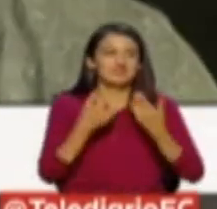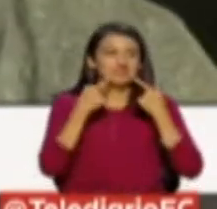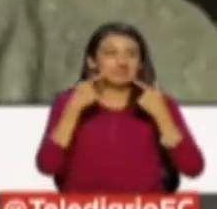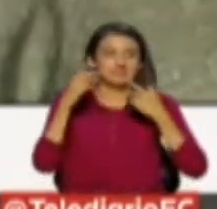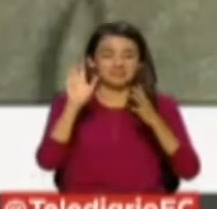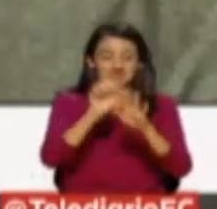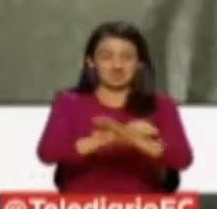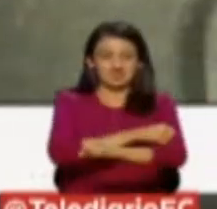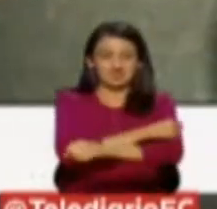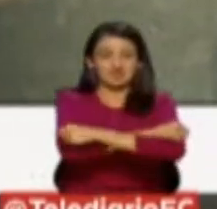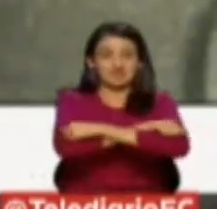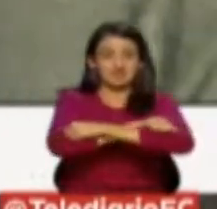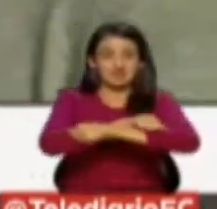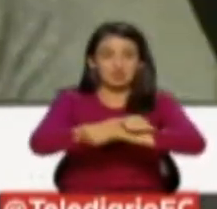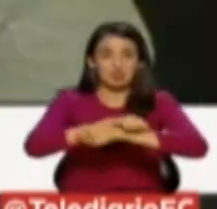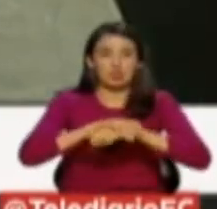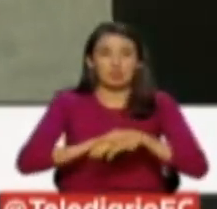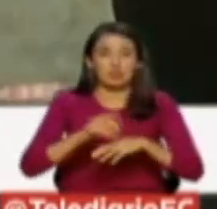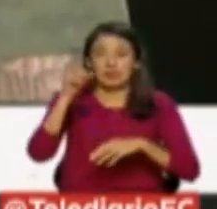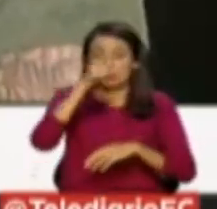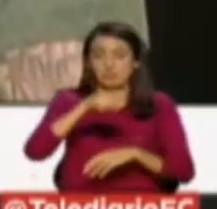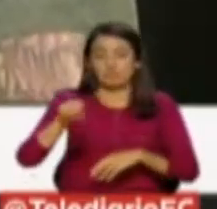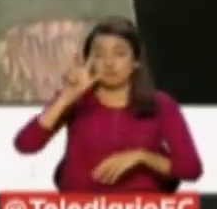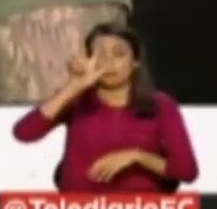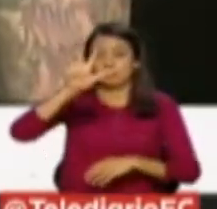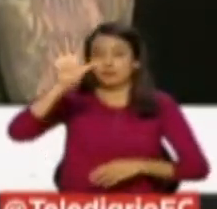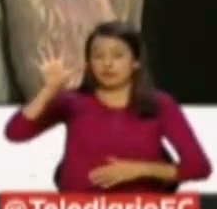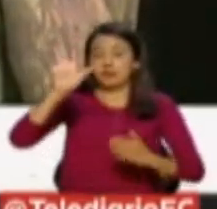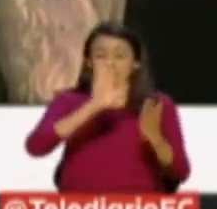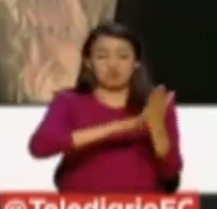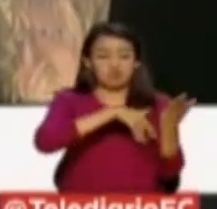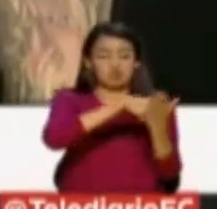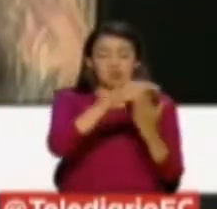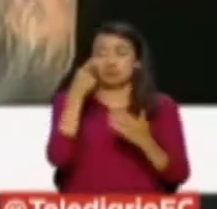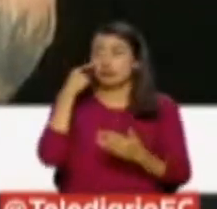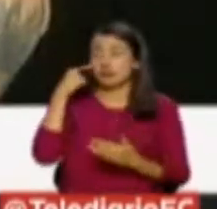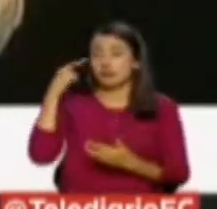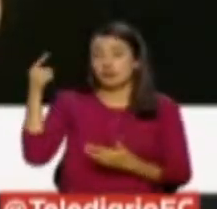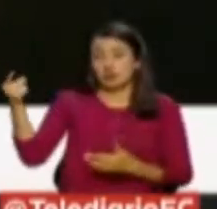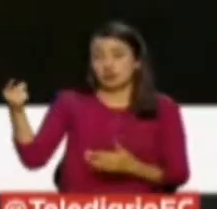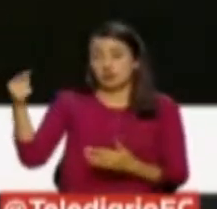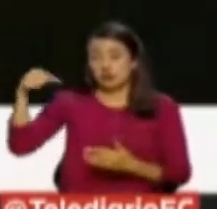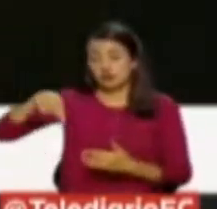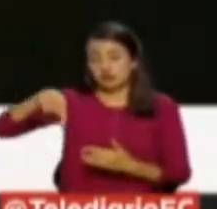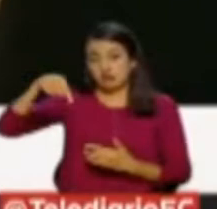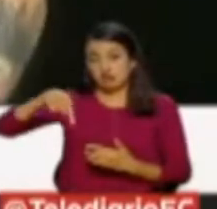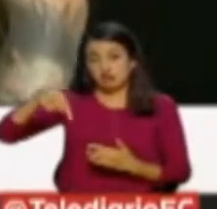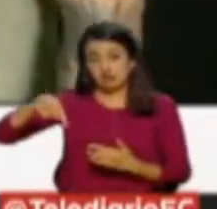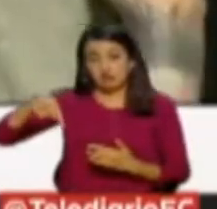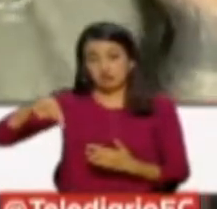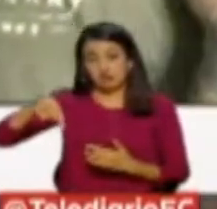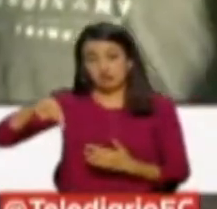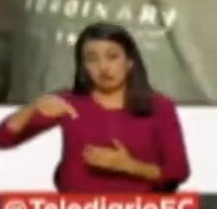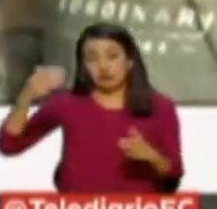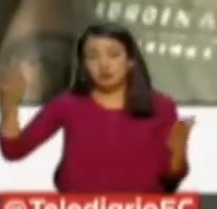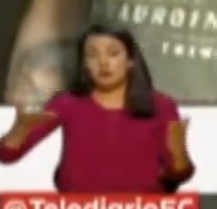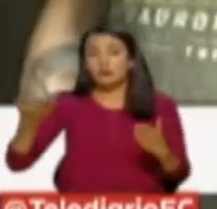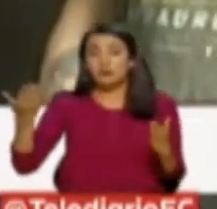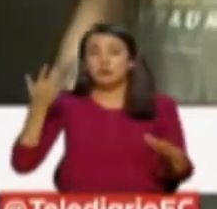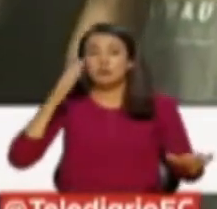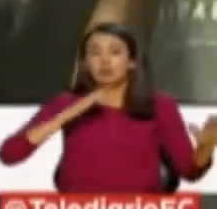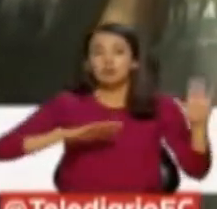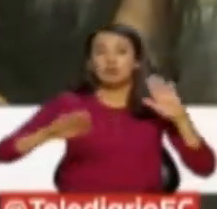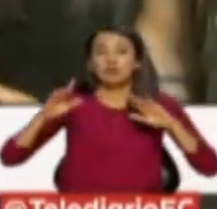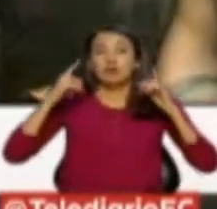tatuador y edison de 35 obras las que podemos apreciar acá en esta sala en donde de alguna